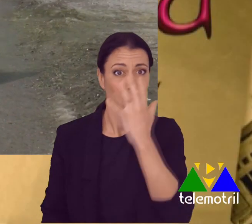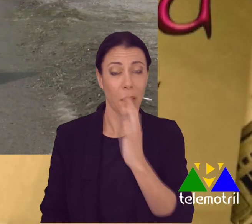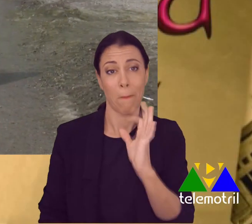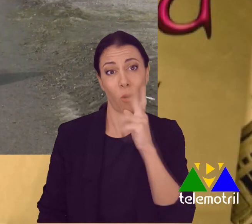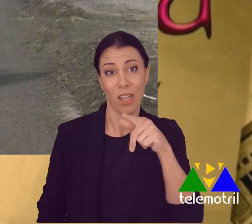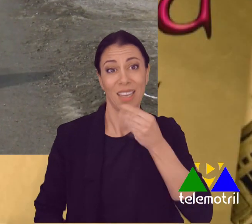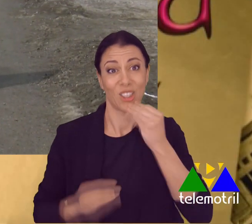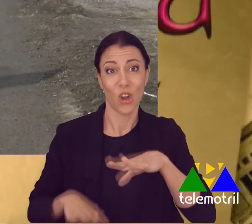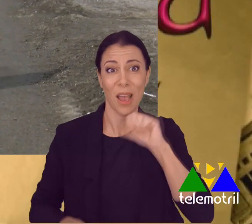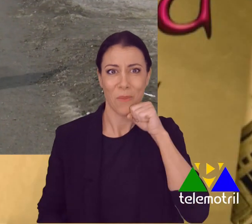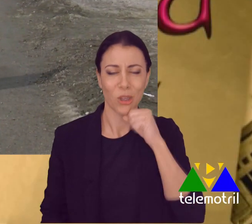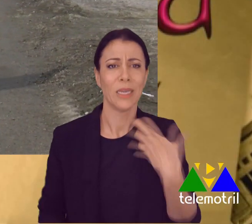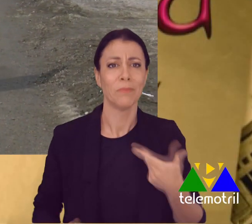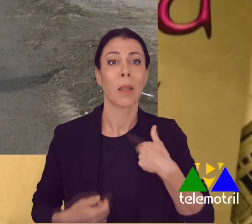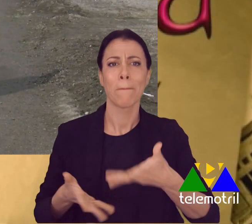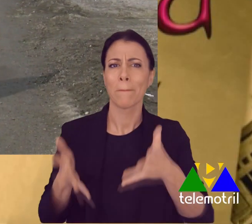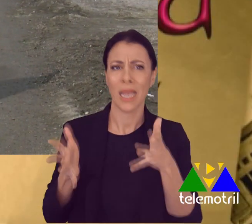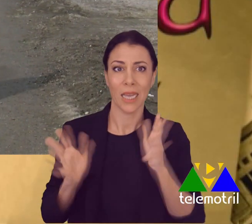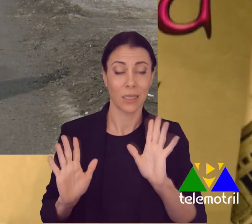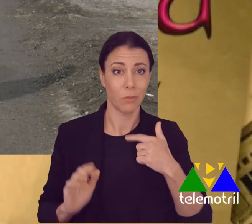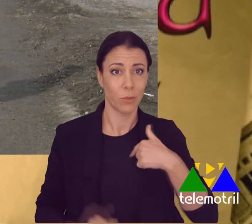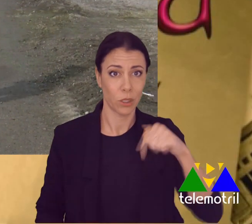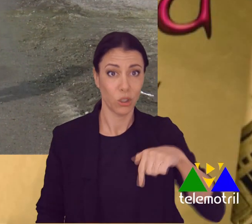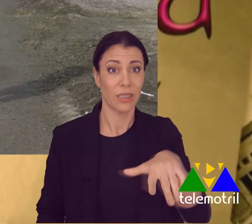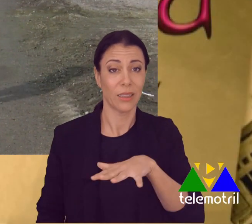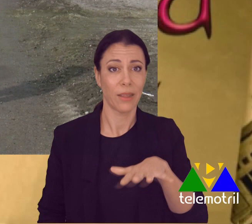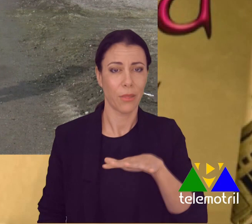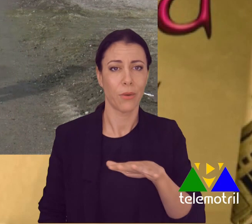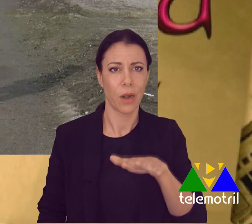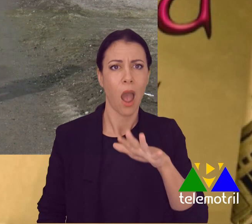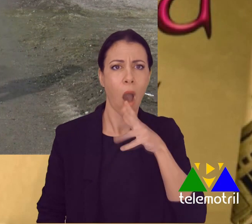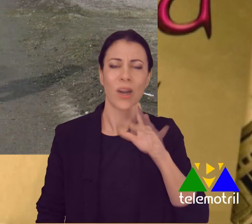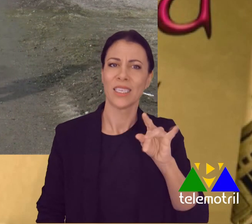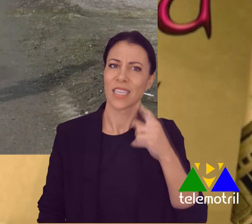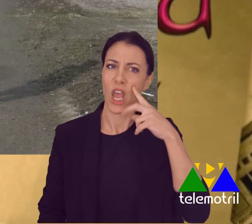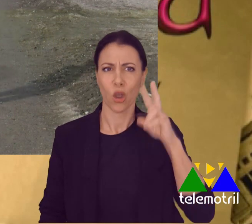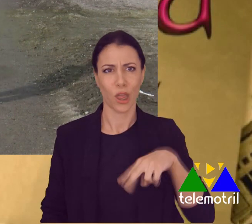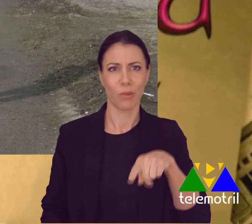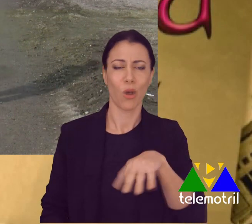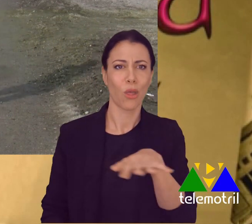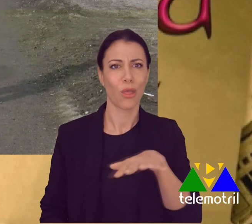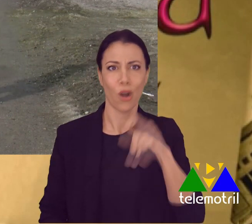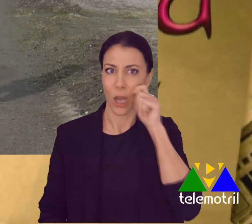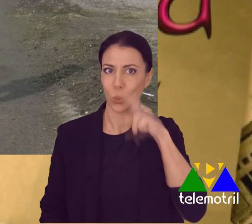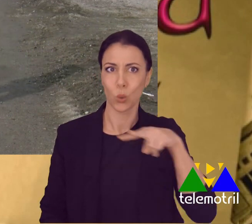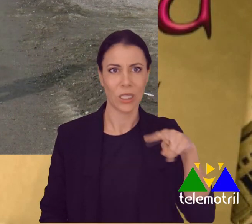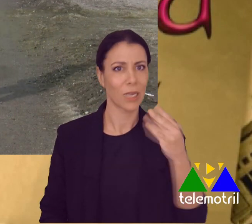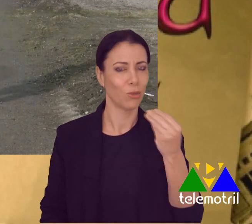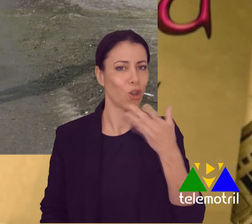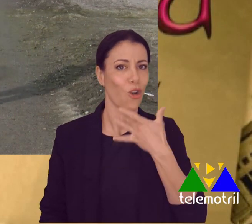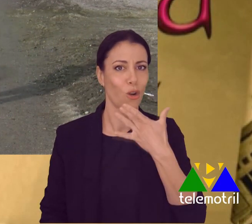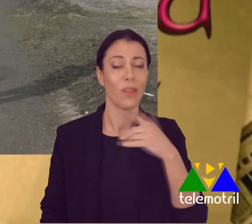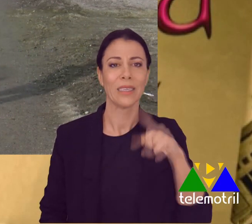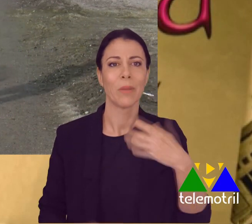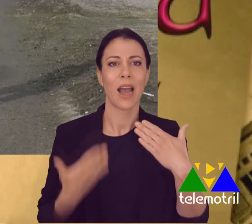que a mí lo que me encanta es que, incluso estando en esta zona, que claro, ahora la reconocemos porque es una zona turística, lógicamente,